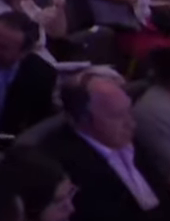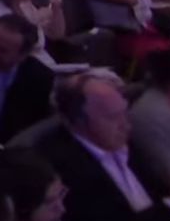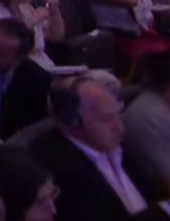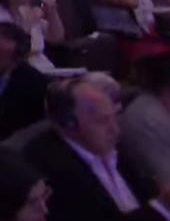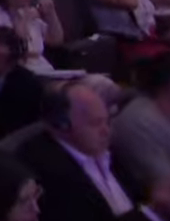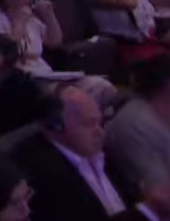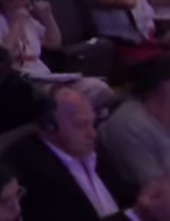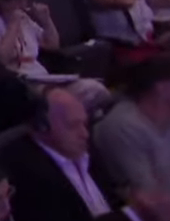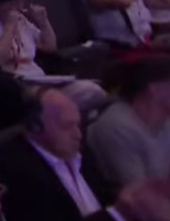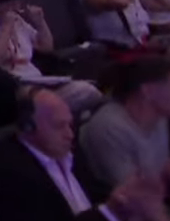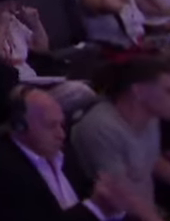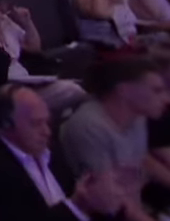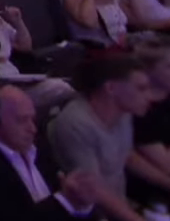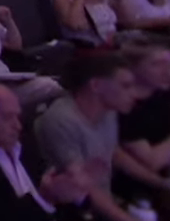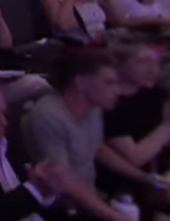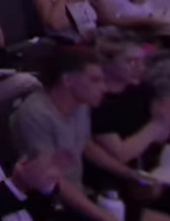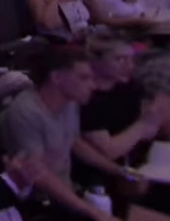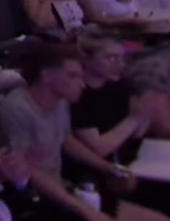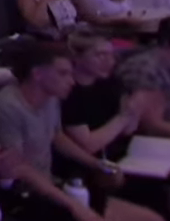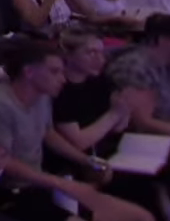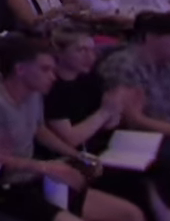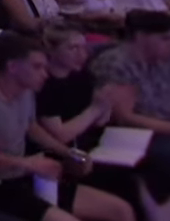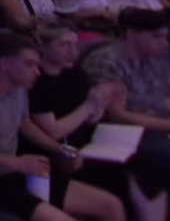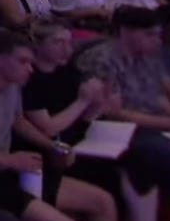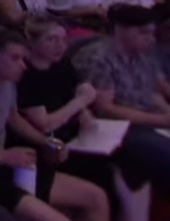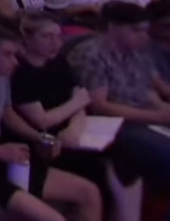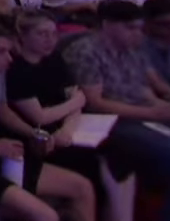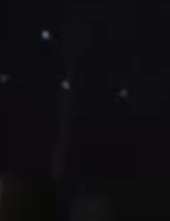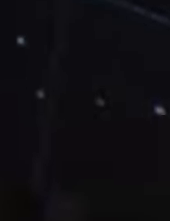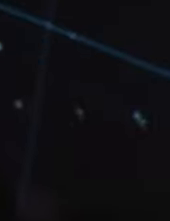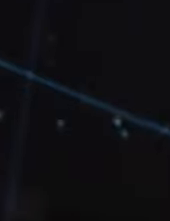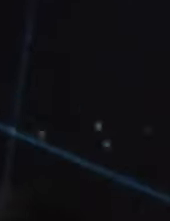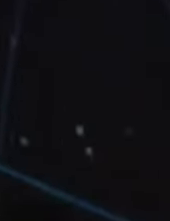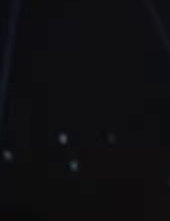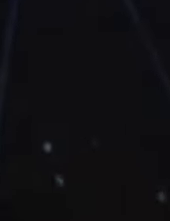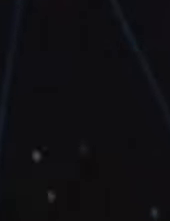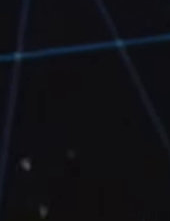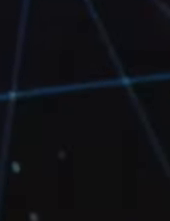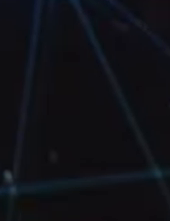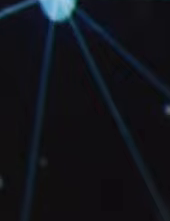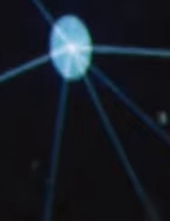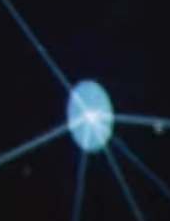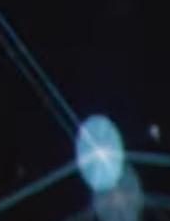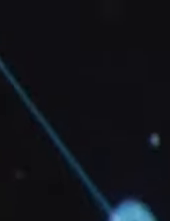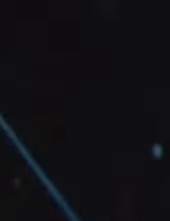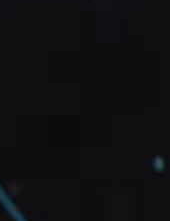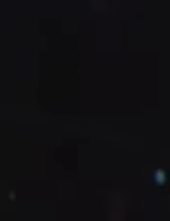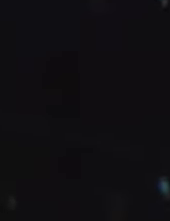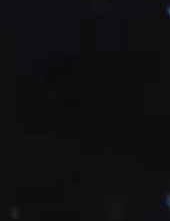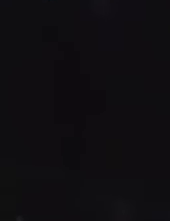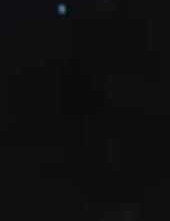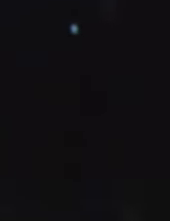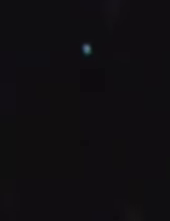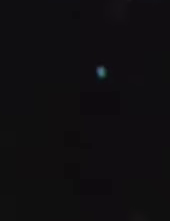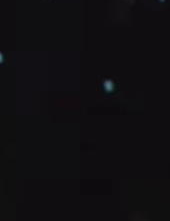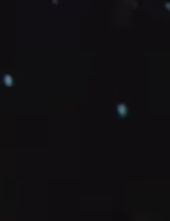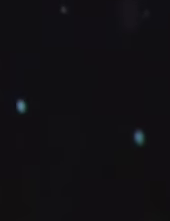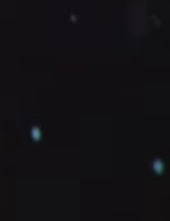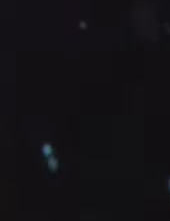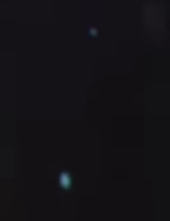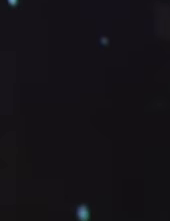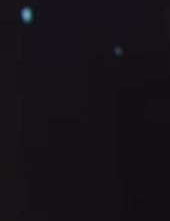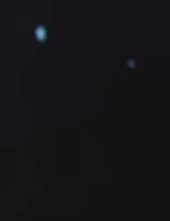Muchísimas gracias Kate por esa presentación que abre los fuegos ya de este congreso futuro